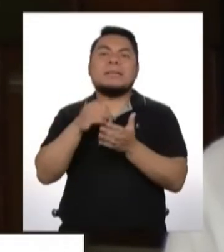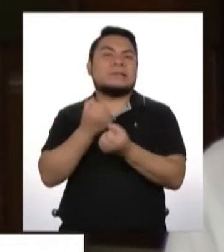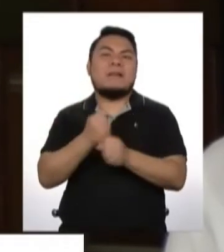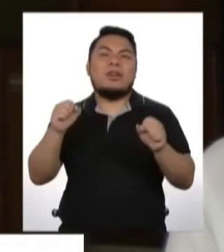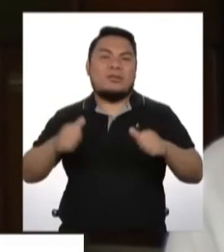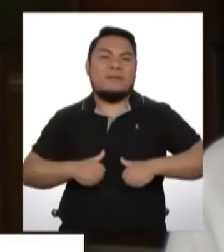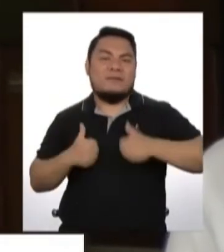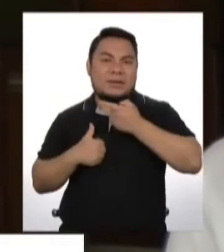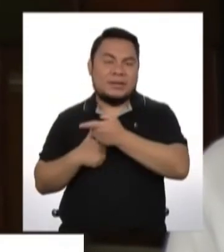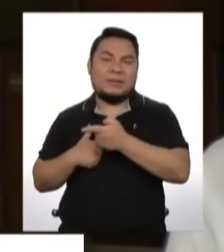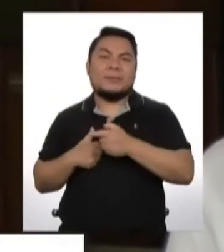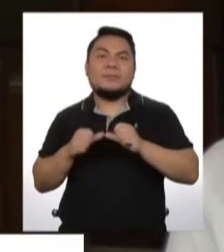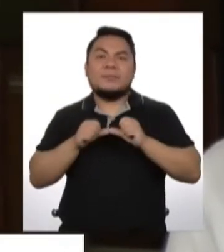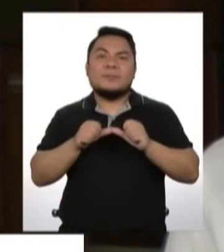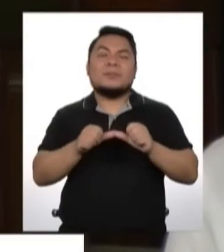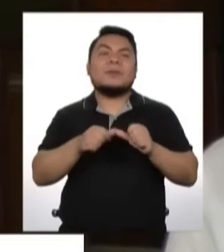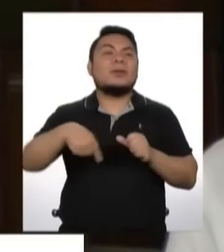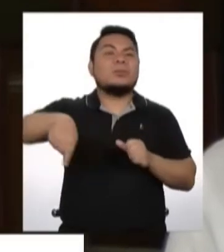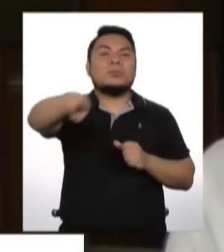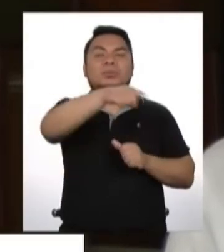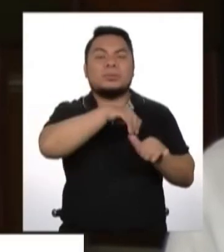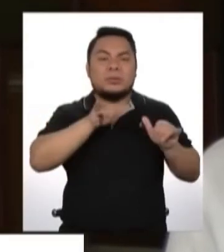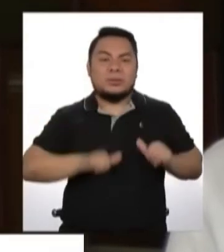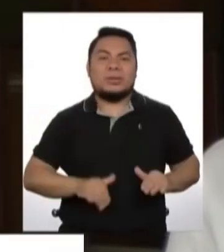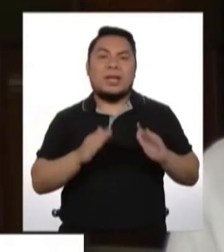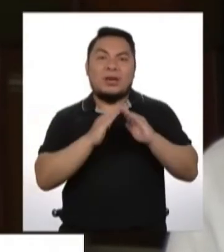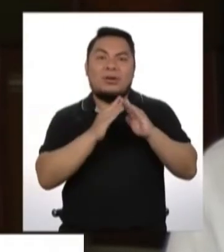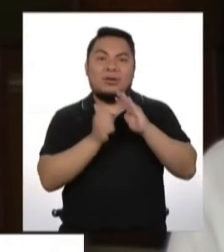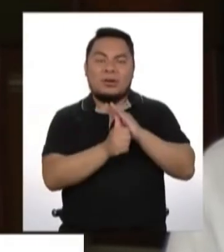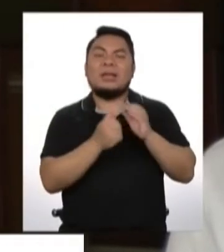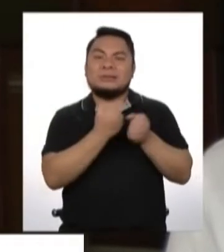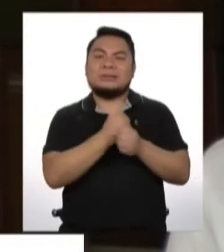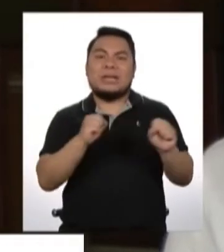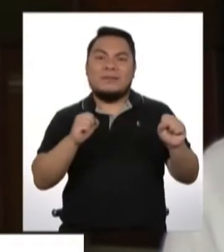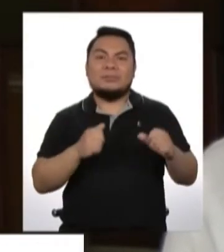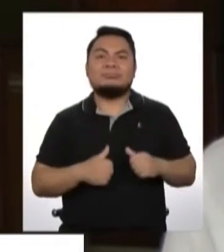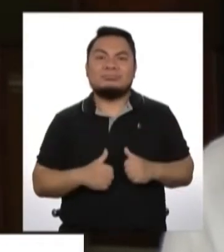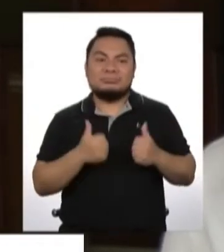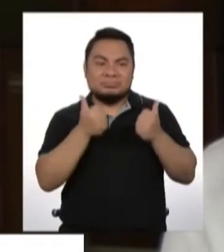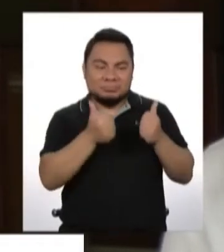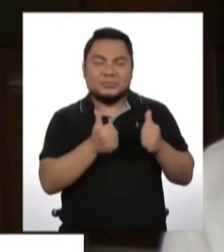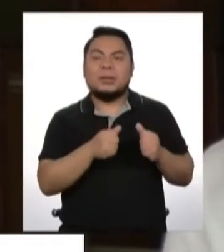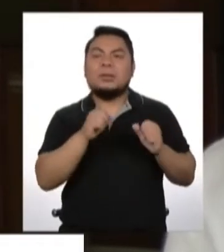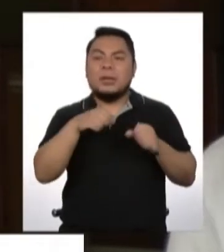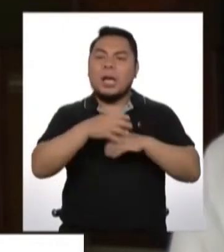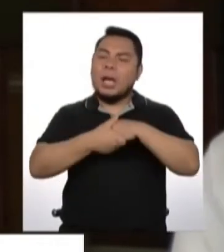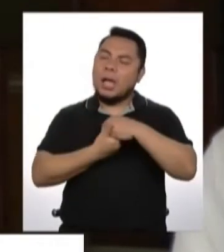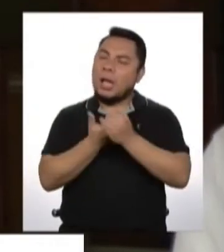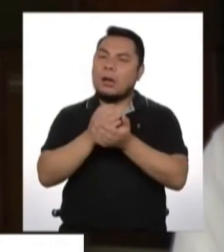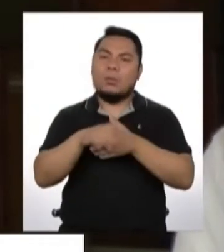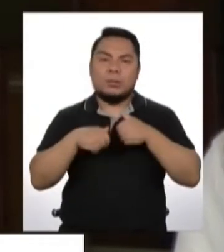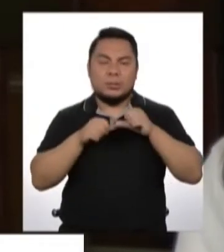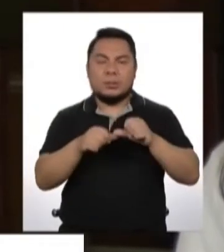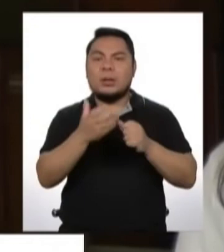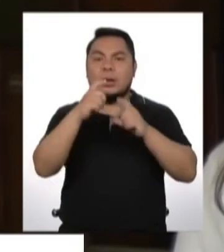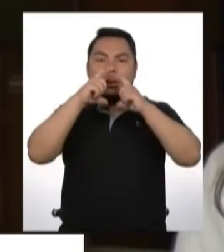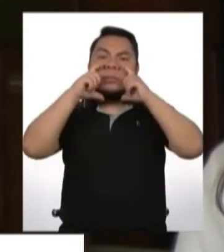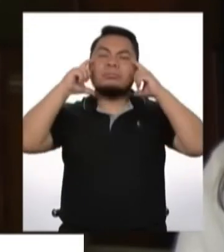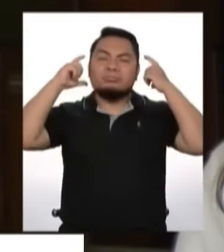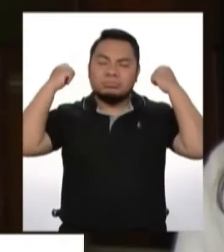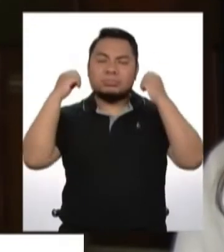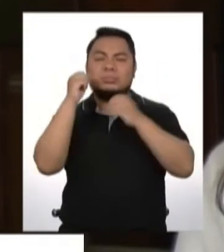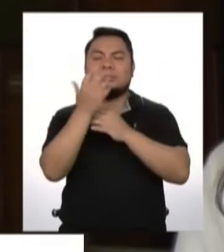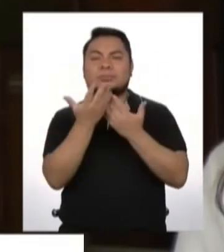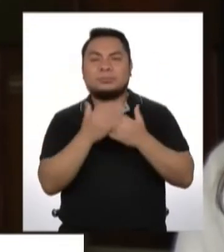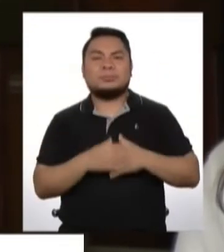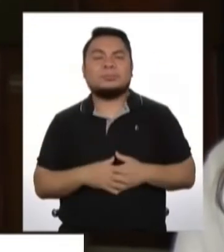son aquellos que se han mantenido en sus hogares, han hecho los cuidados respectivos de lavarse las manos, ponerse la mascarilla